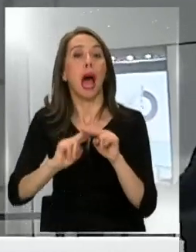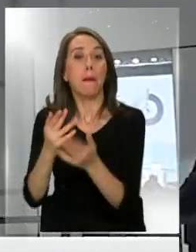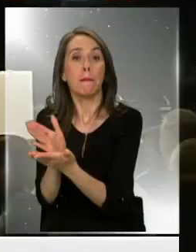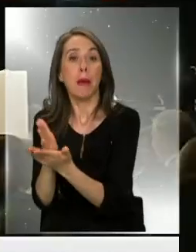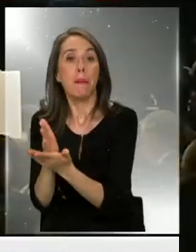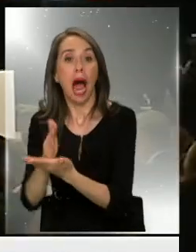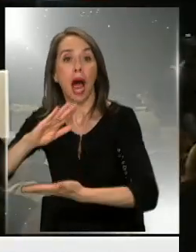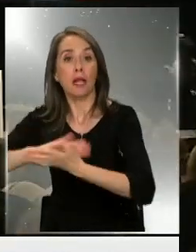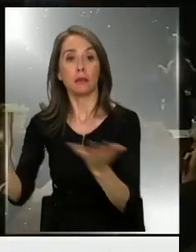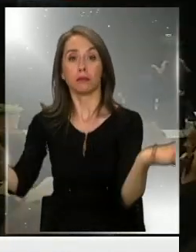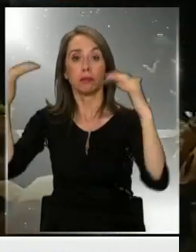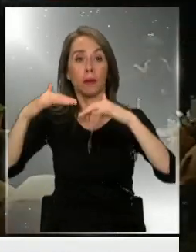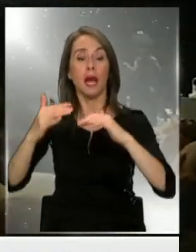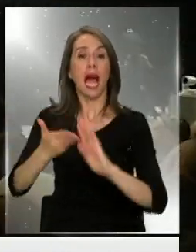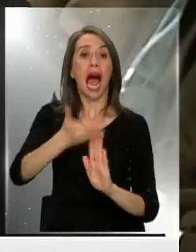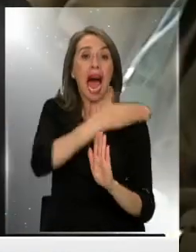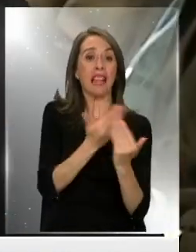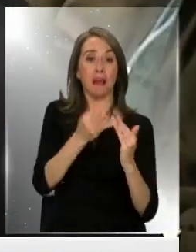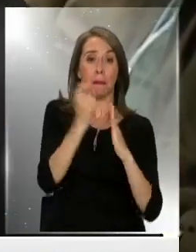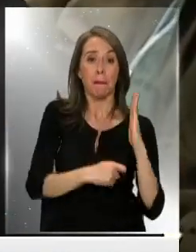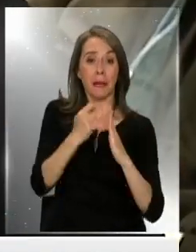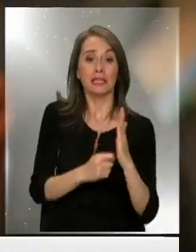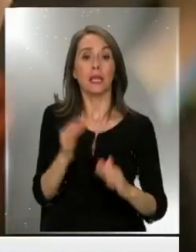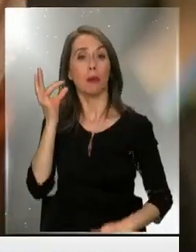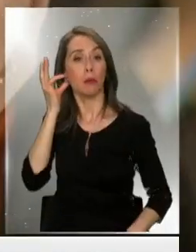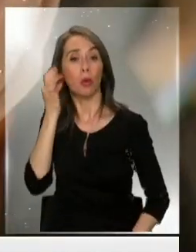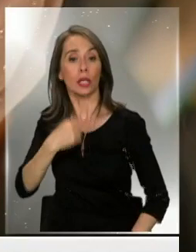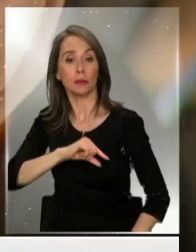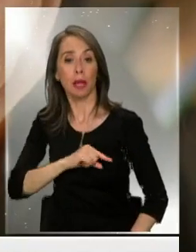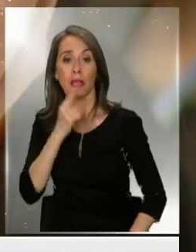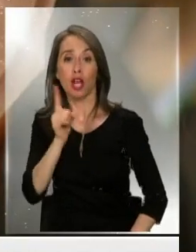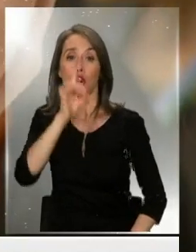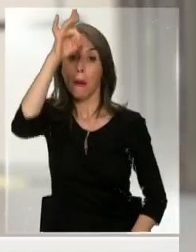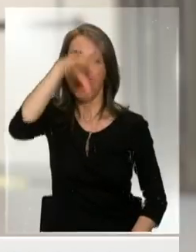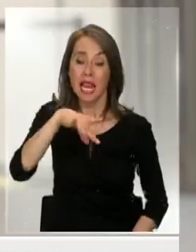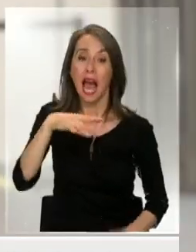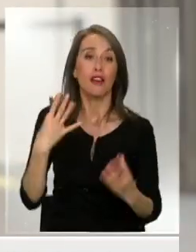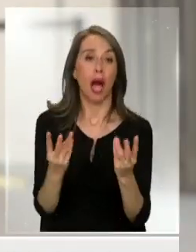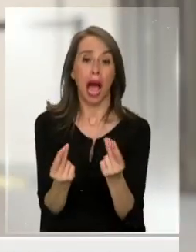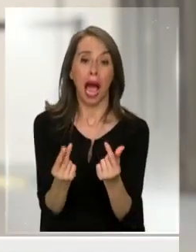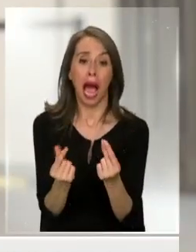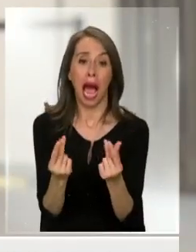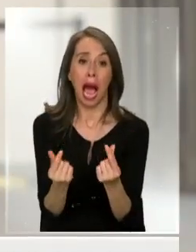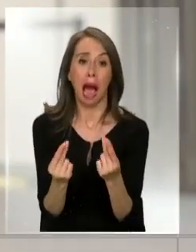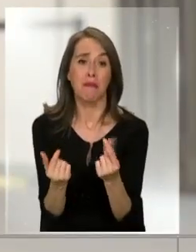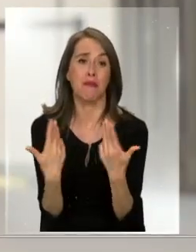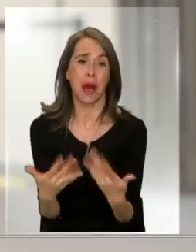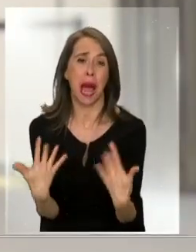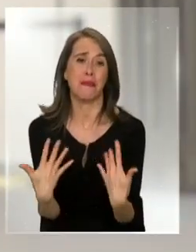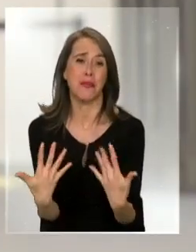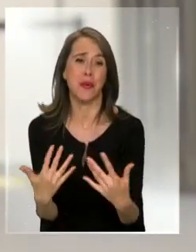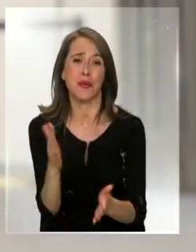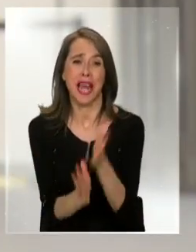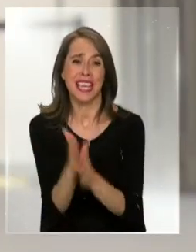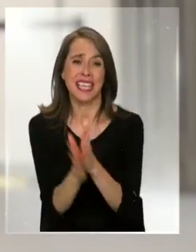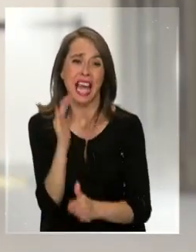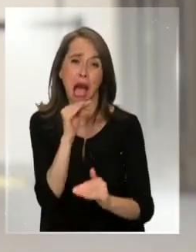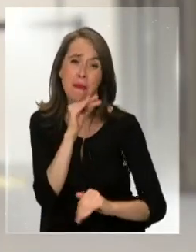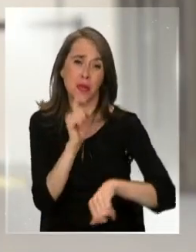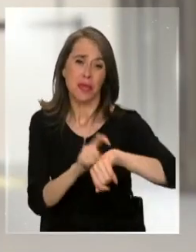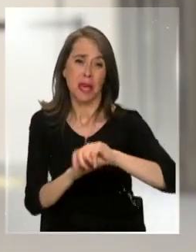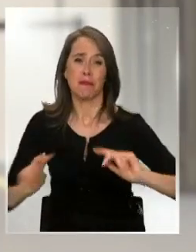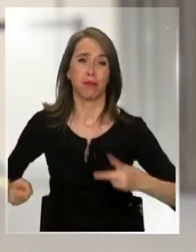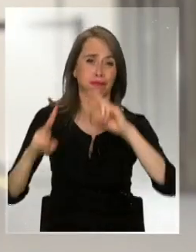de anticipación. No diré que ha sido un milagro, pero sí hemos tenido que correr mucho más de lo que hacemos habitualmente, acelerar los